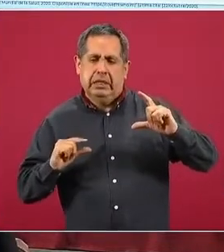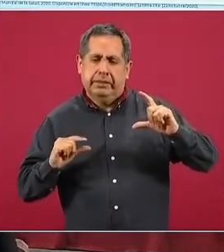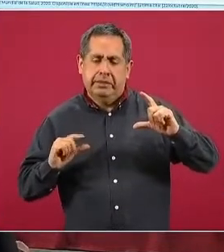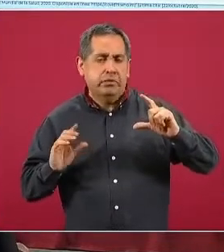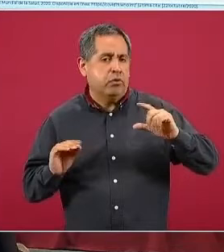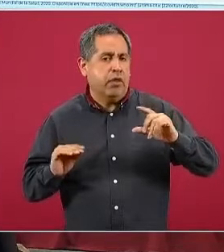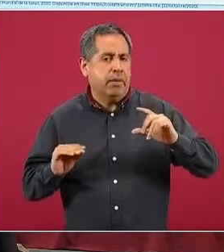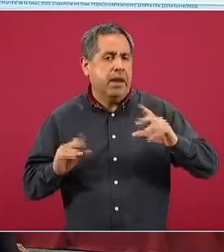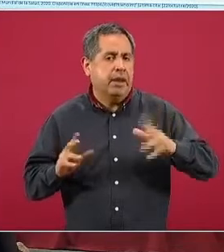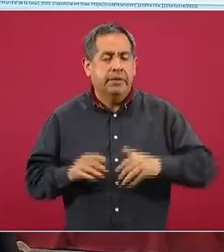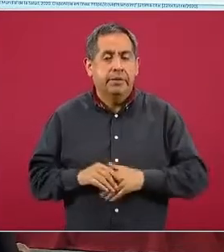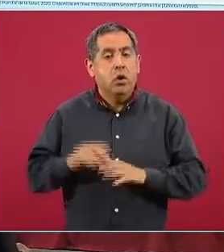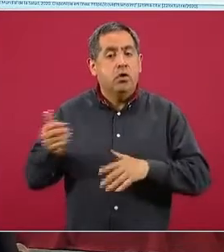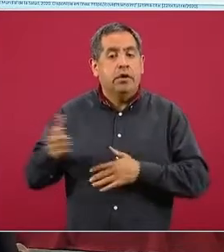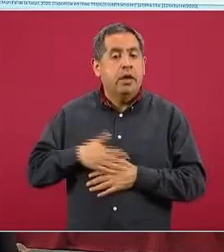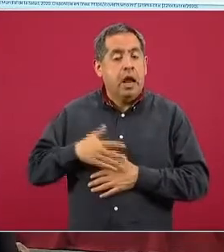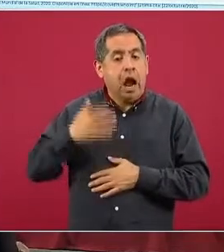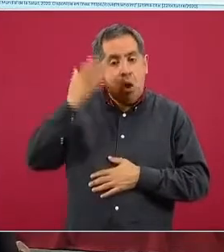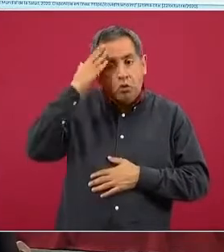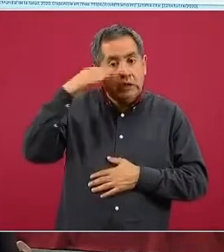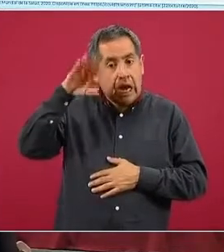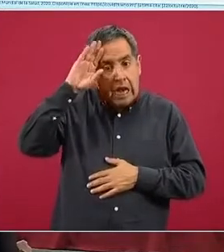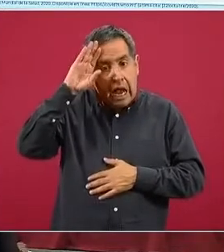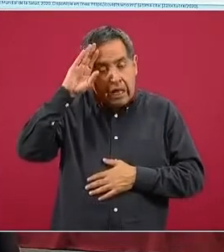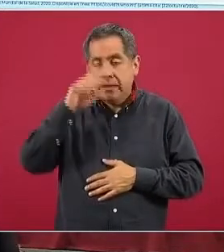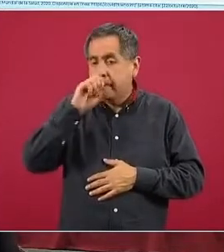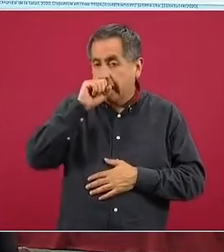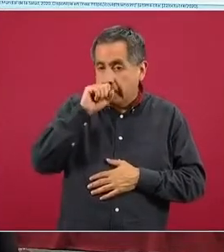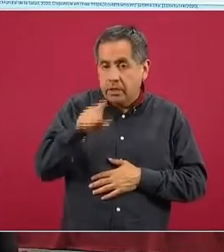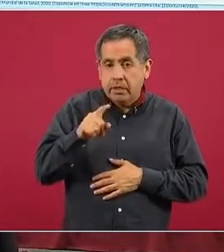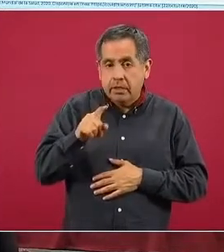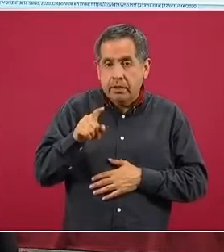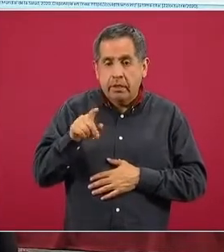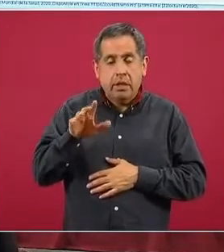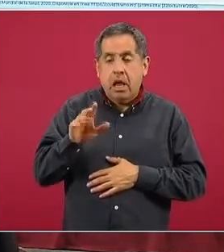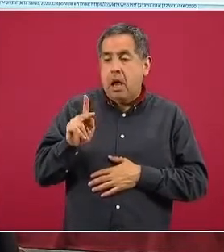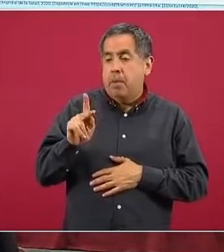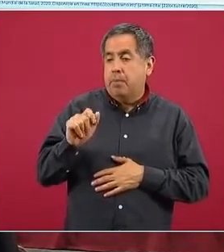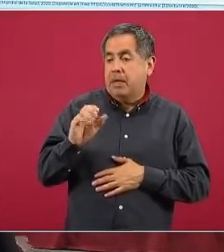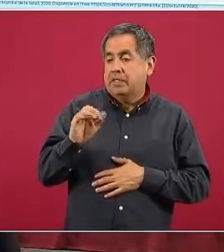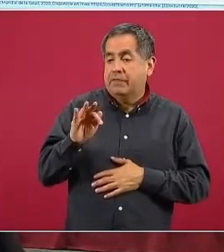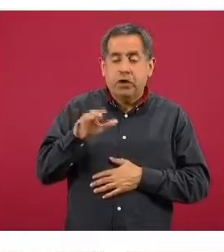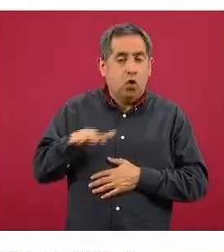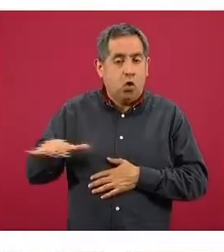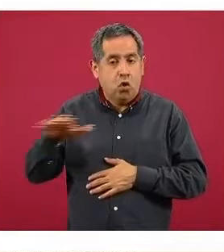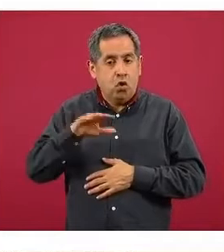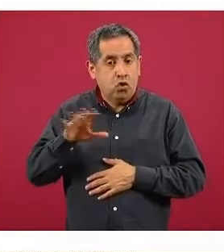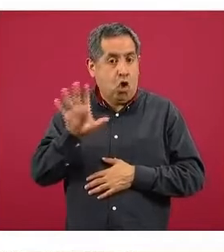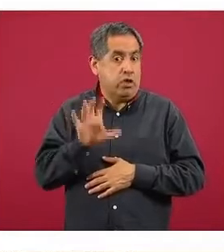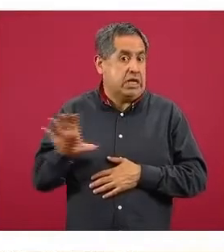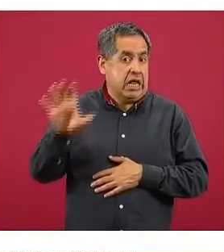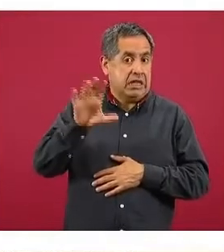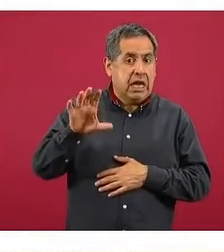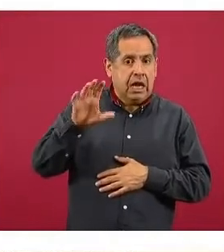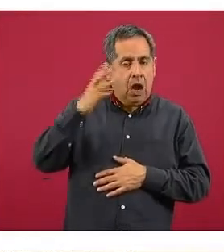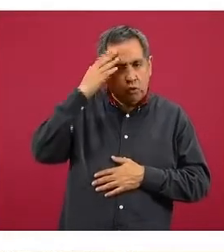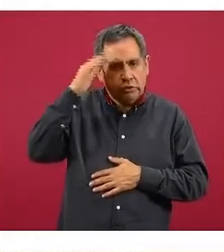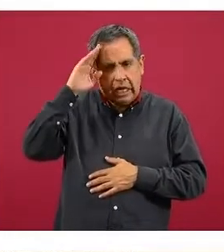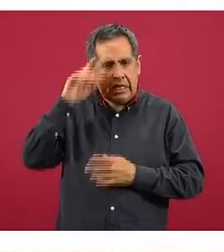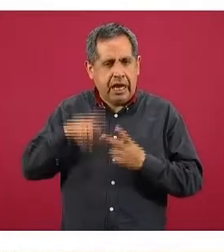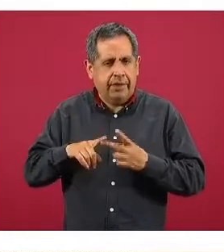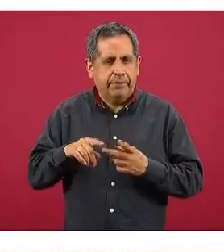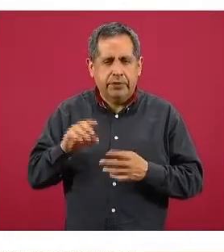Otra experiencia, Australia, es parte de la región Asia-Pacífico, perdón, de la región Pacífico, en este caso en un continente diferente,